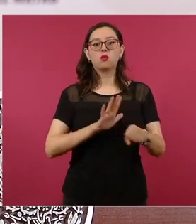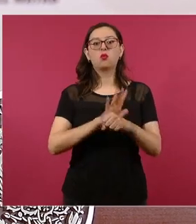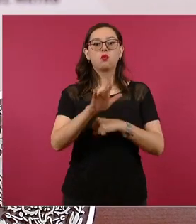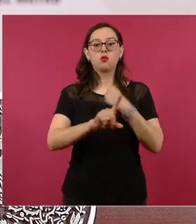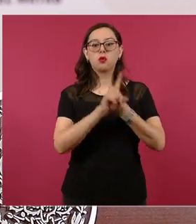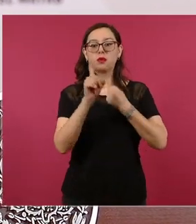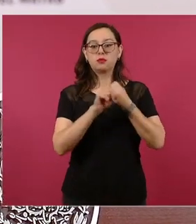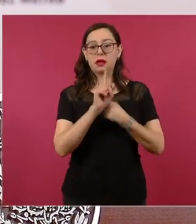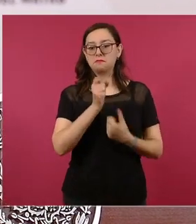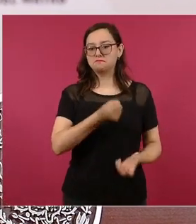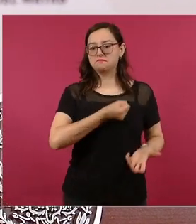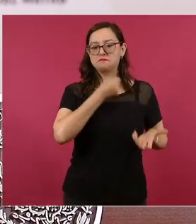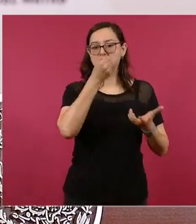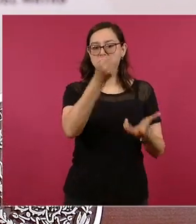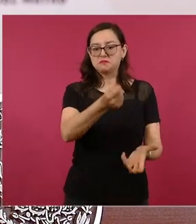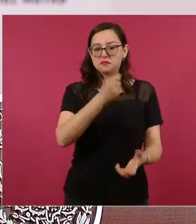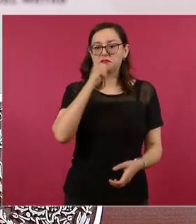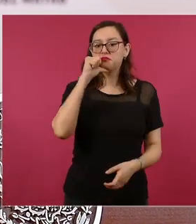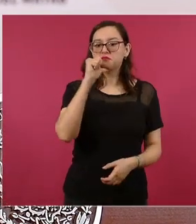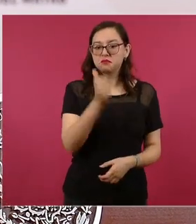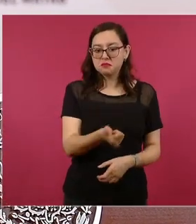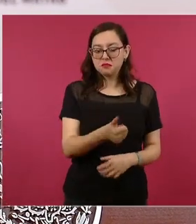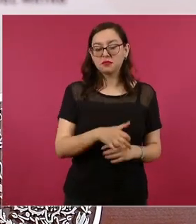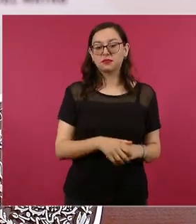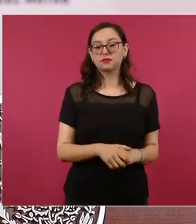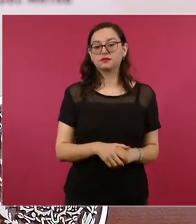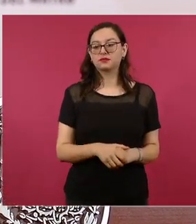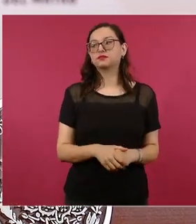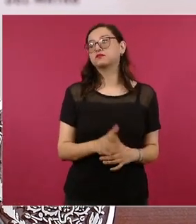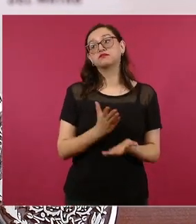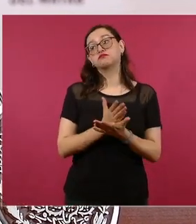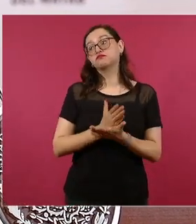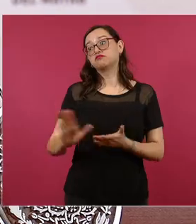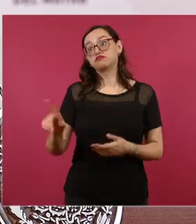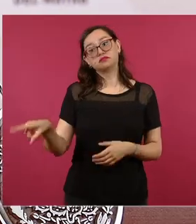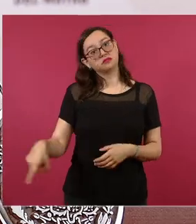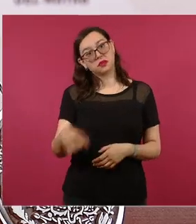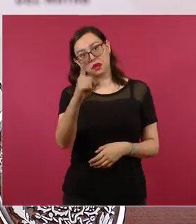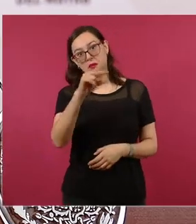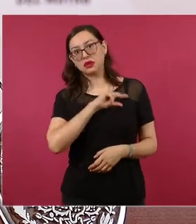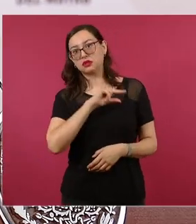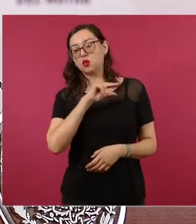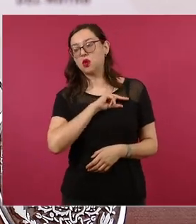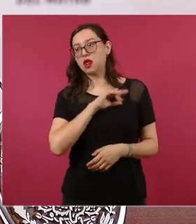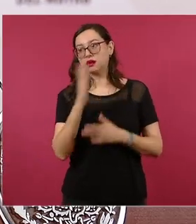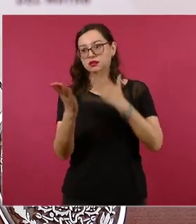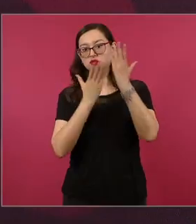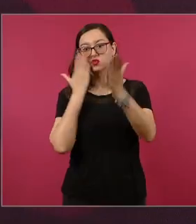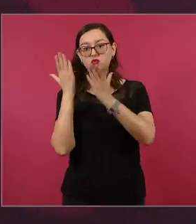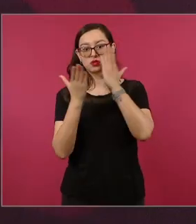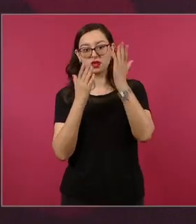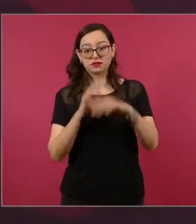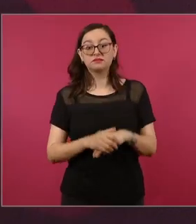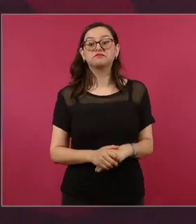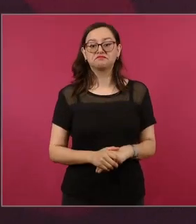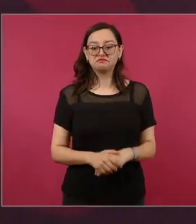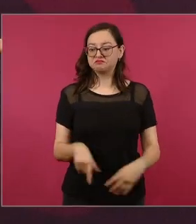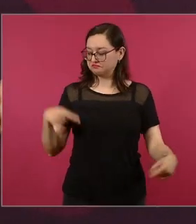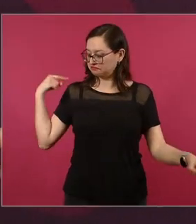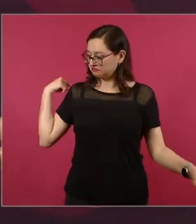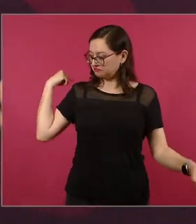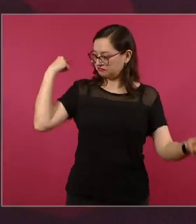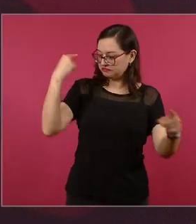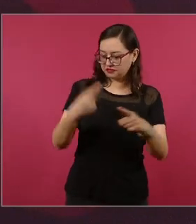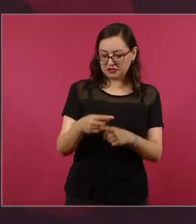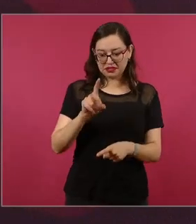privatización. Bueno, el resultado, que no tenemos los médicos que requiere